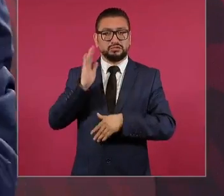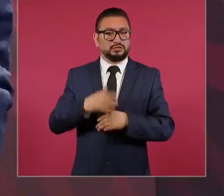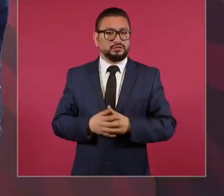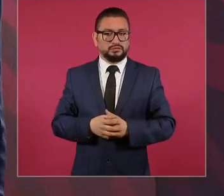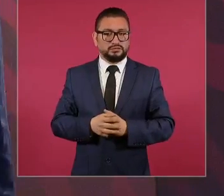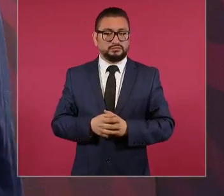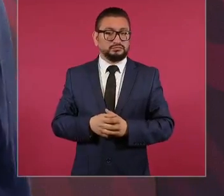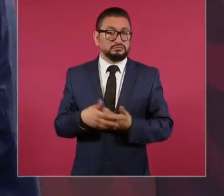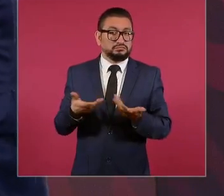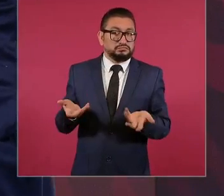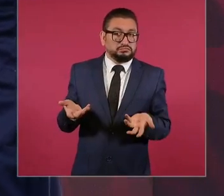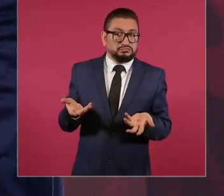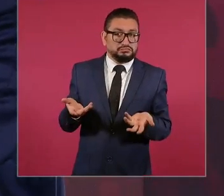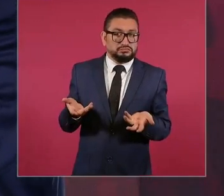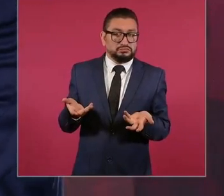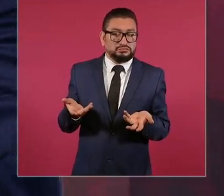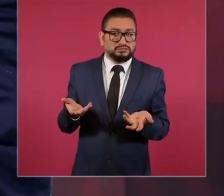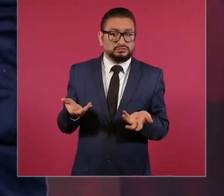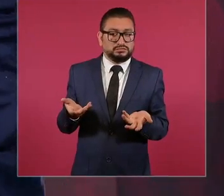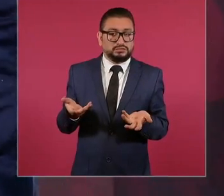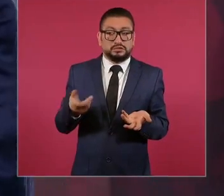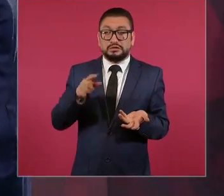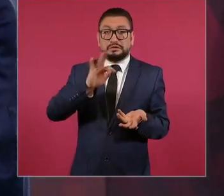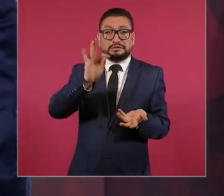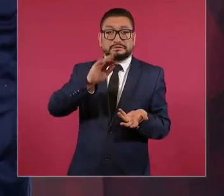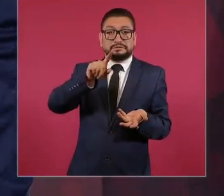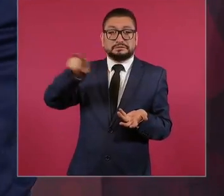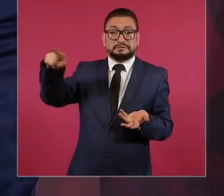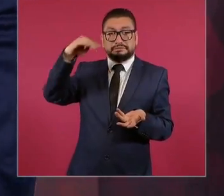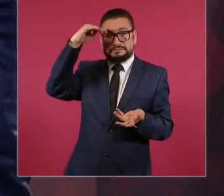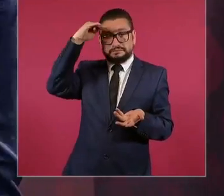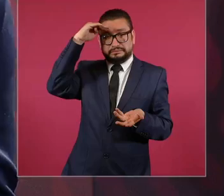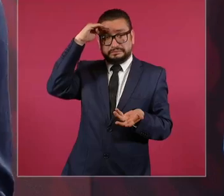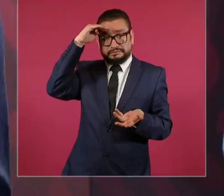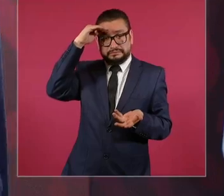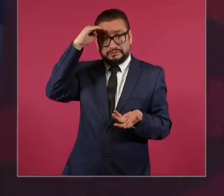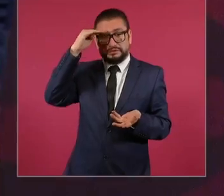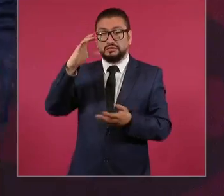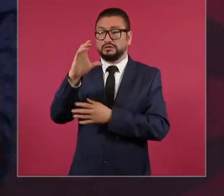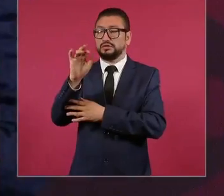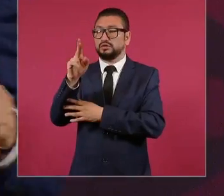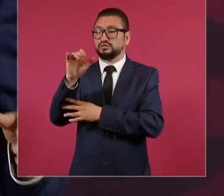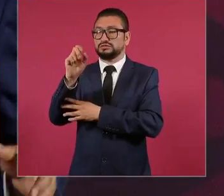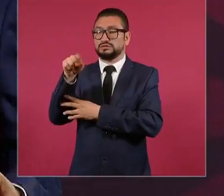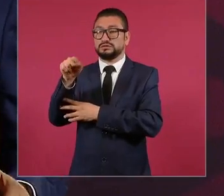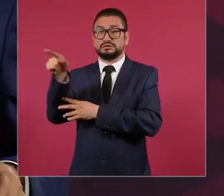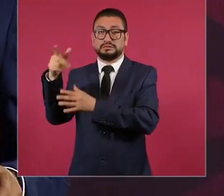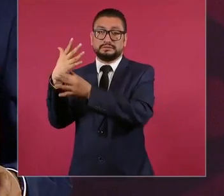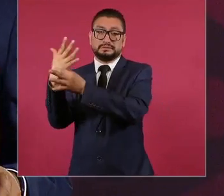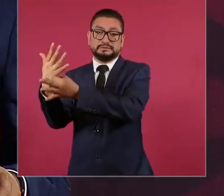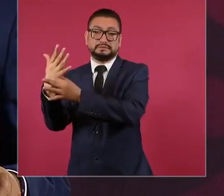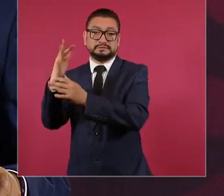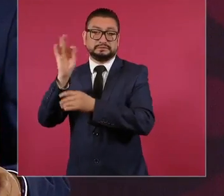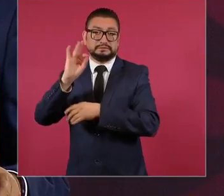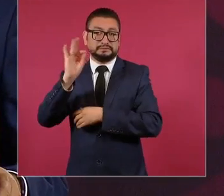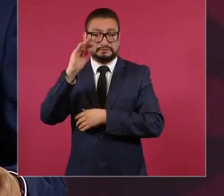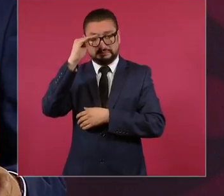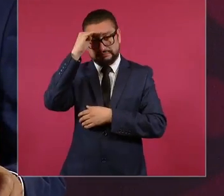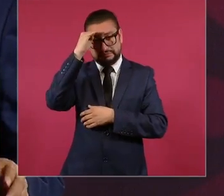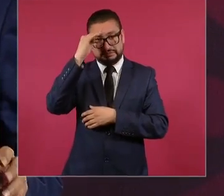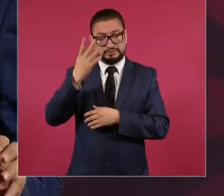Solo que estén pensando Krause de que ya no va a ser